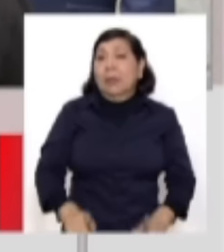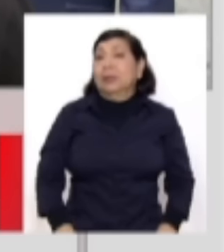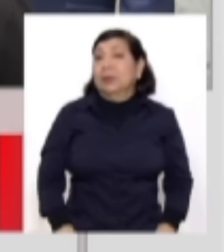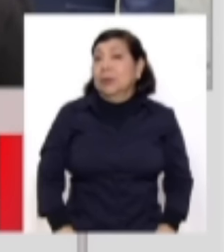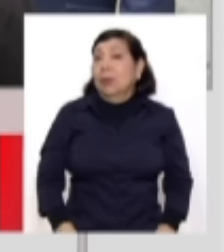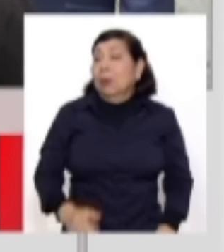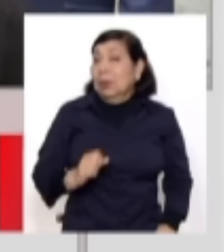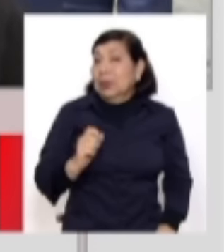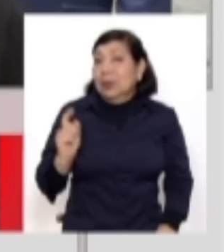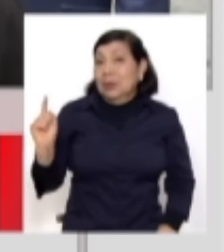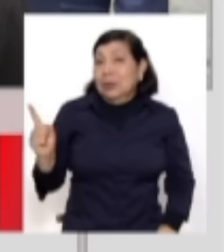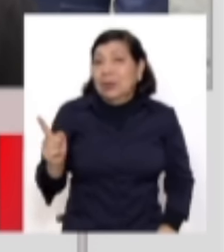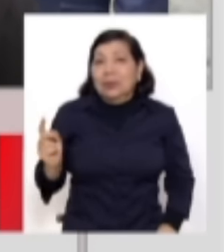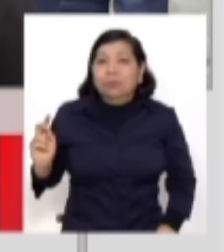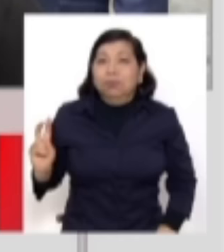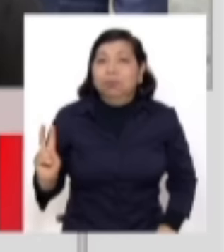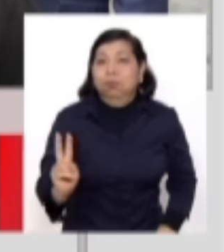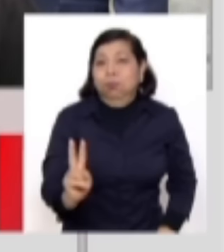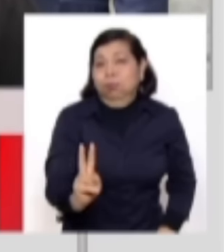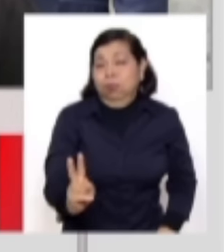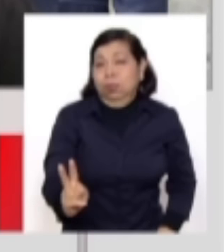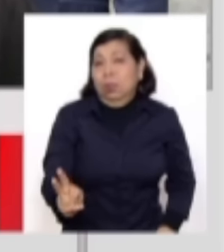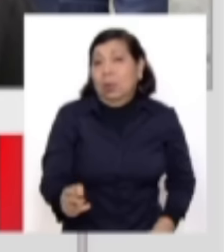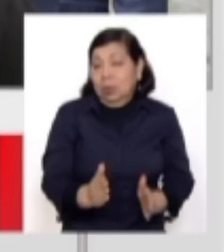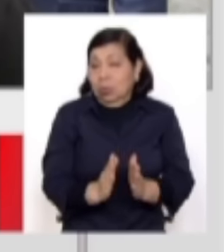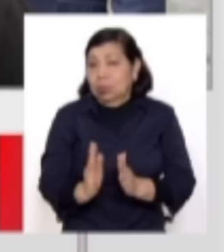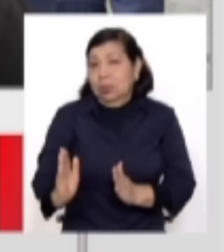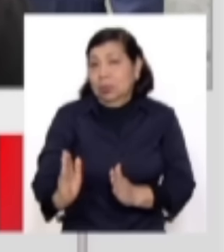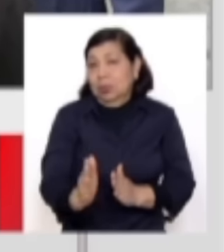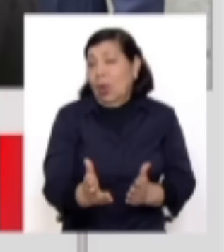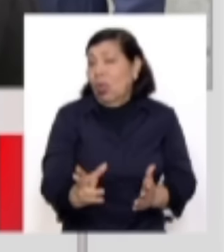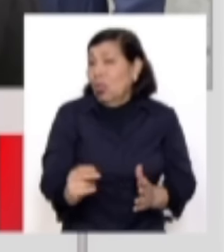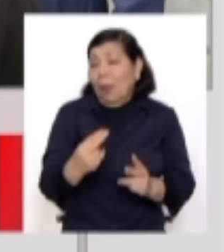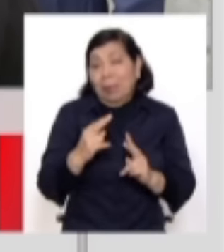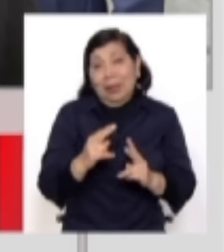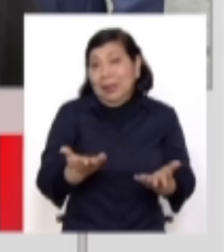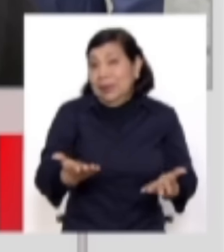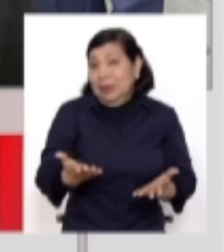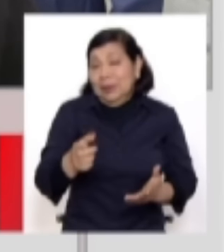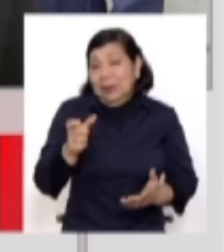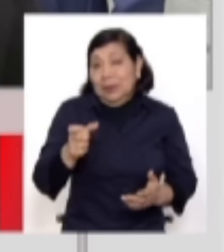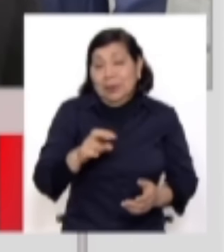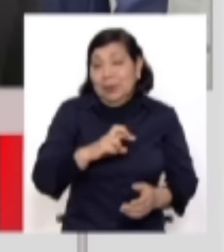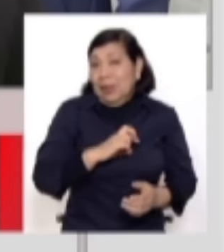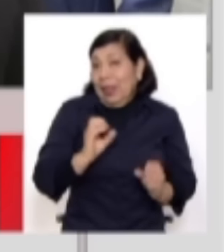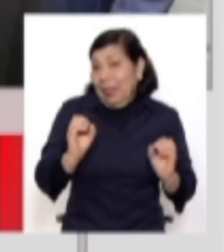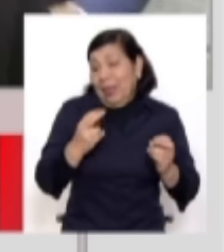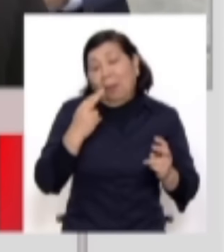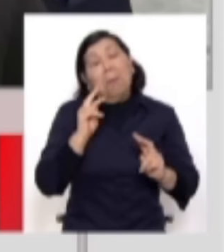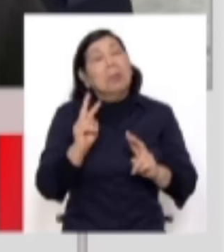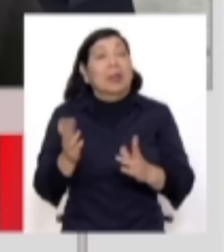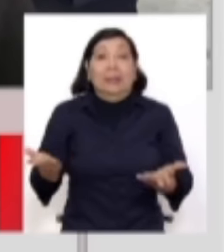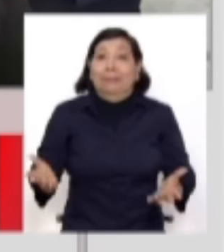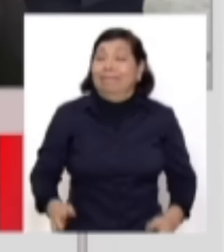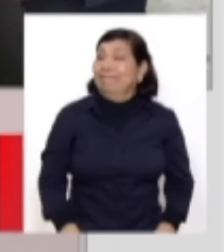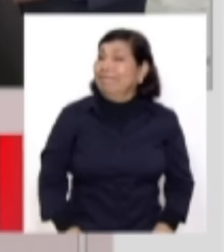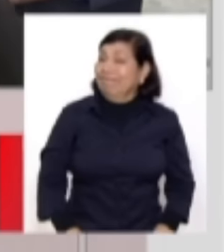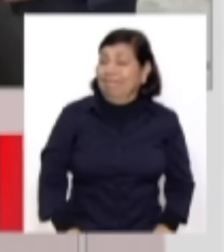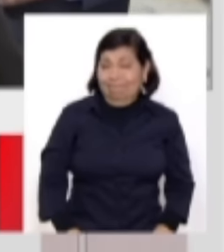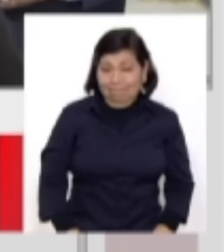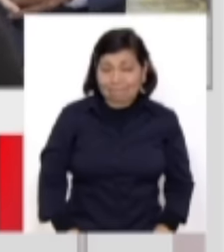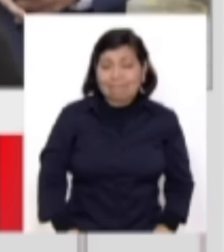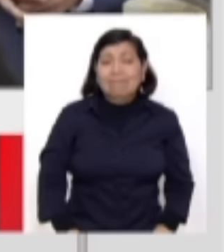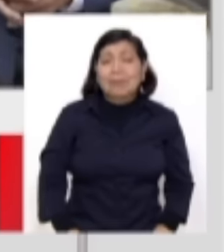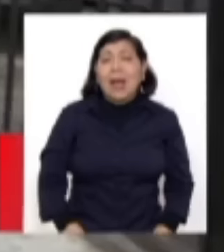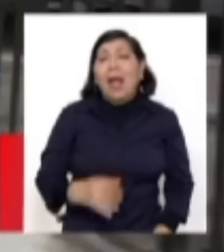una de esas mi hijo es donde aprovechó en salir por un lado, ¿no? Donde no se ha percatado el personal de seguridad. Ok, muchas gracias,